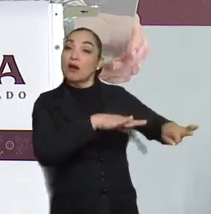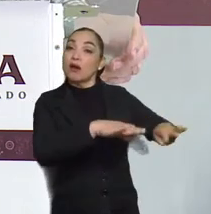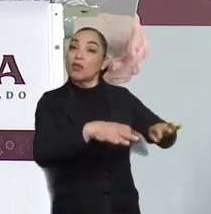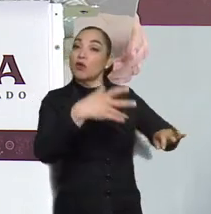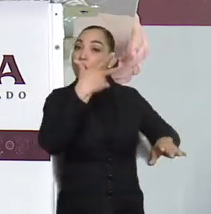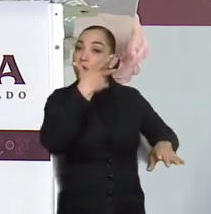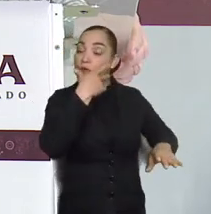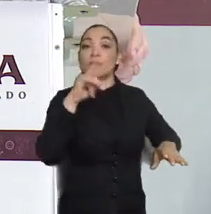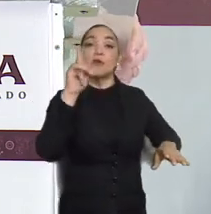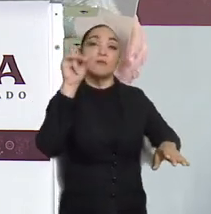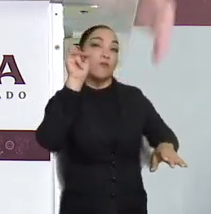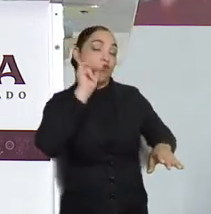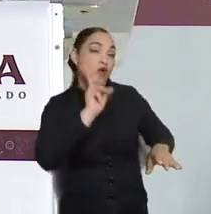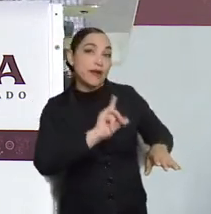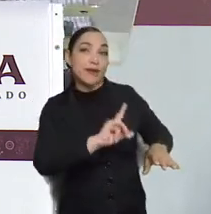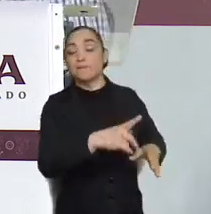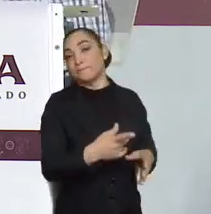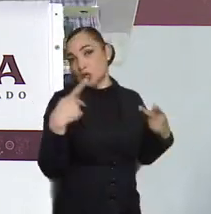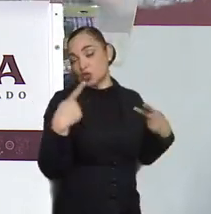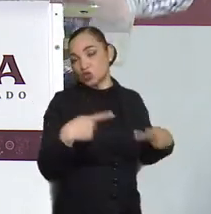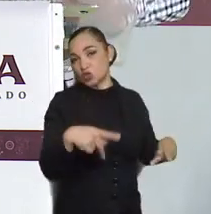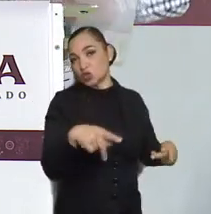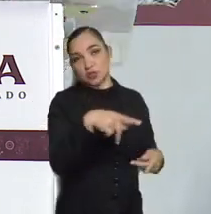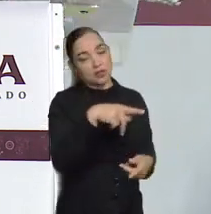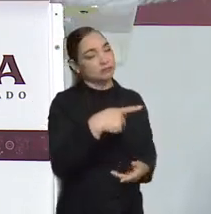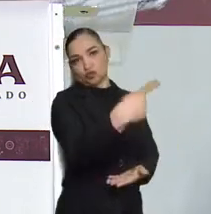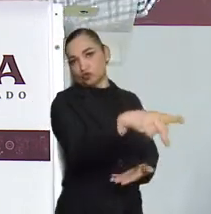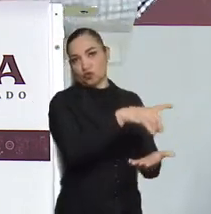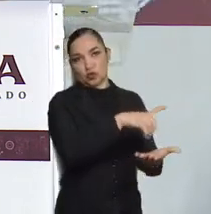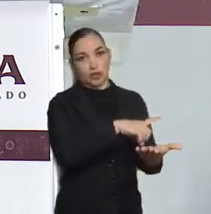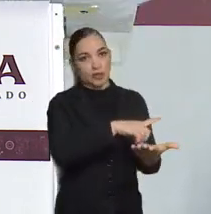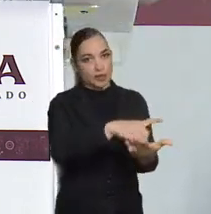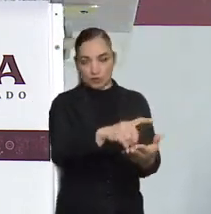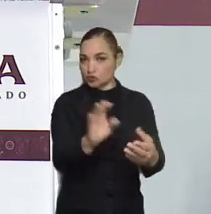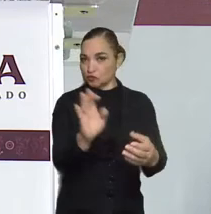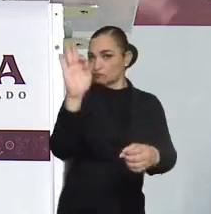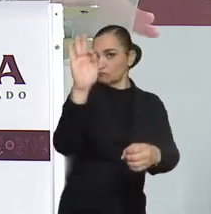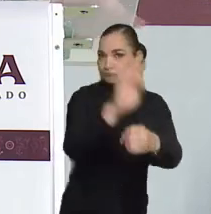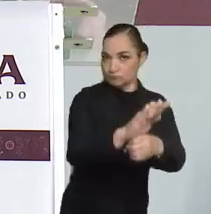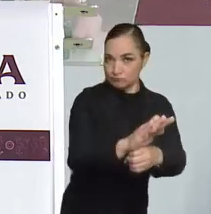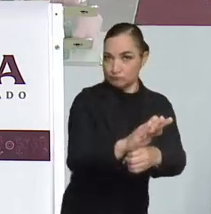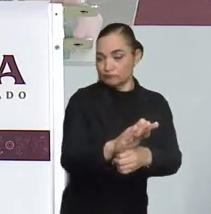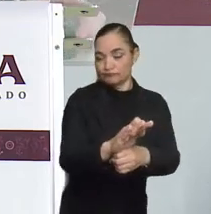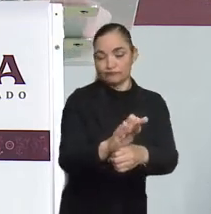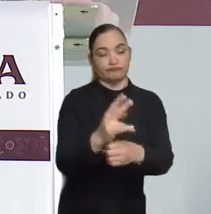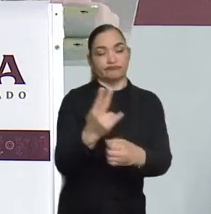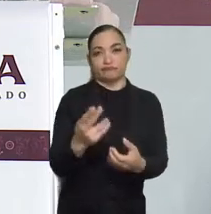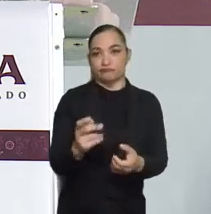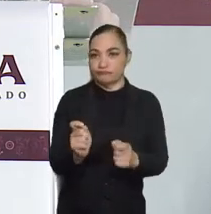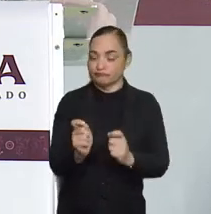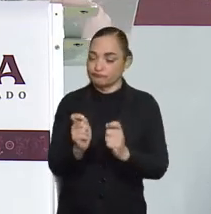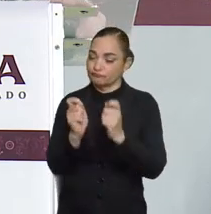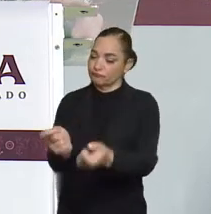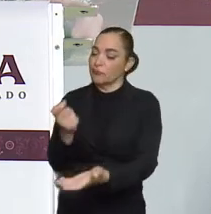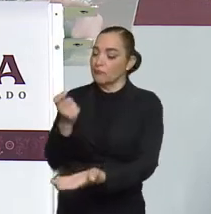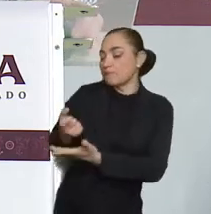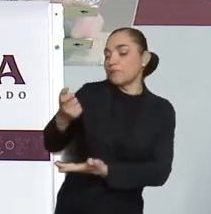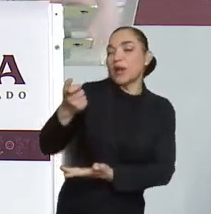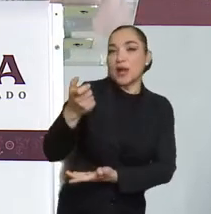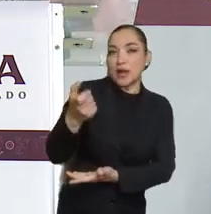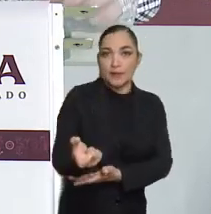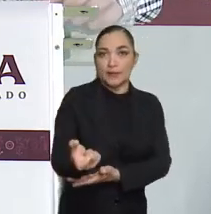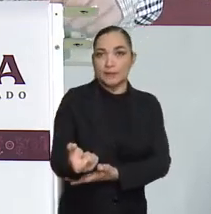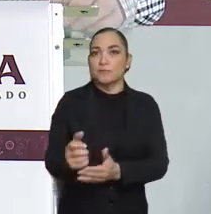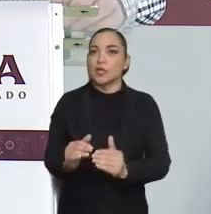de fulano y mengano, perengano, al margen de eso. Ellos tienen derecho, hay que dárselos, hay que pagarles, ¿sí? Igual